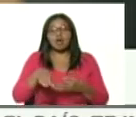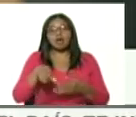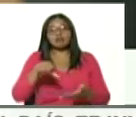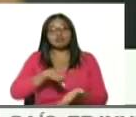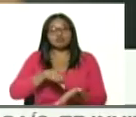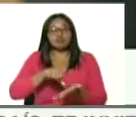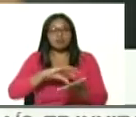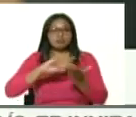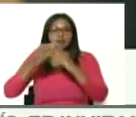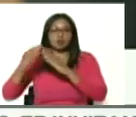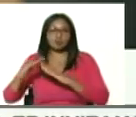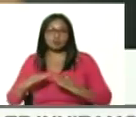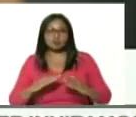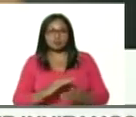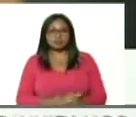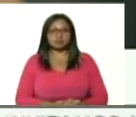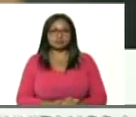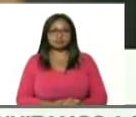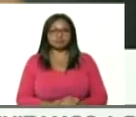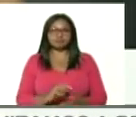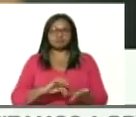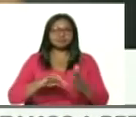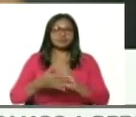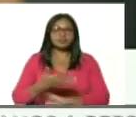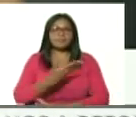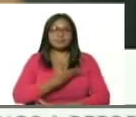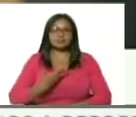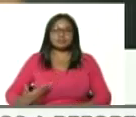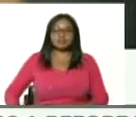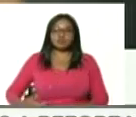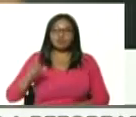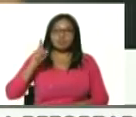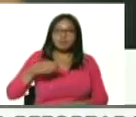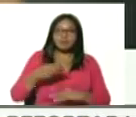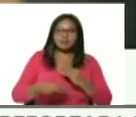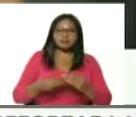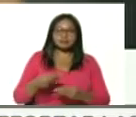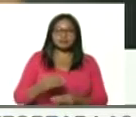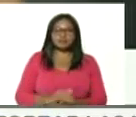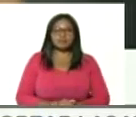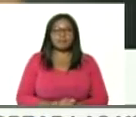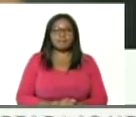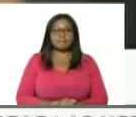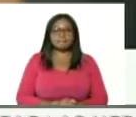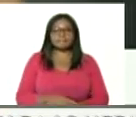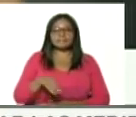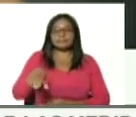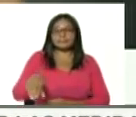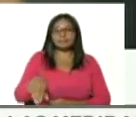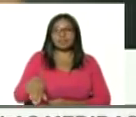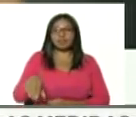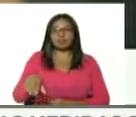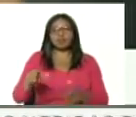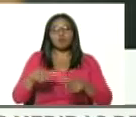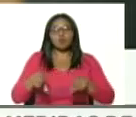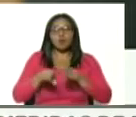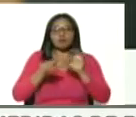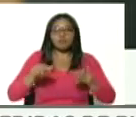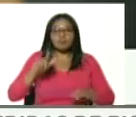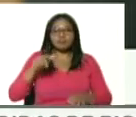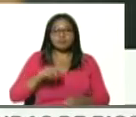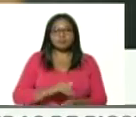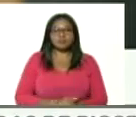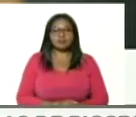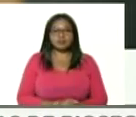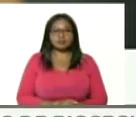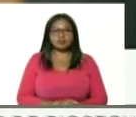Estado comunal, presidente, tenemos que asumir que un Estado es un ser vivo. Tiene